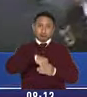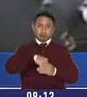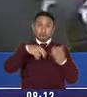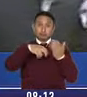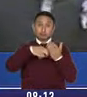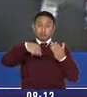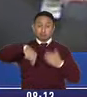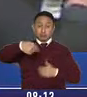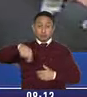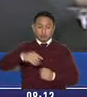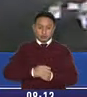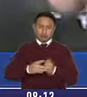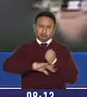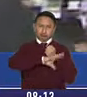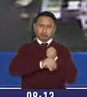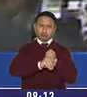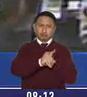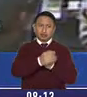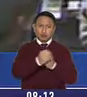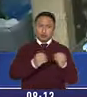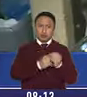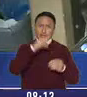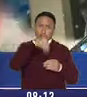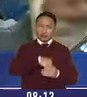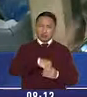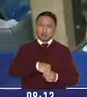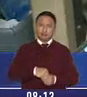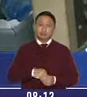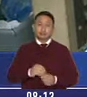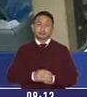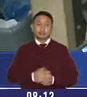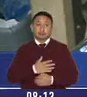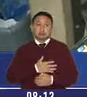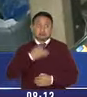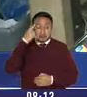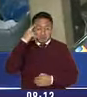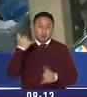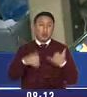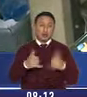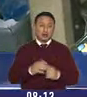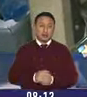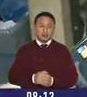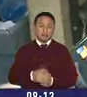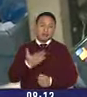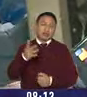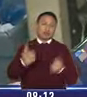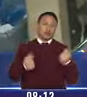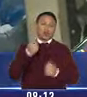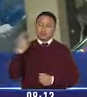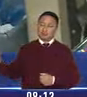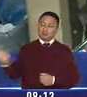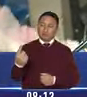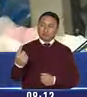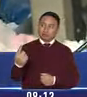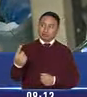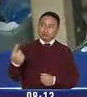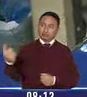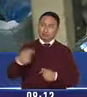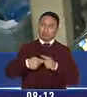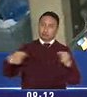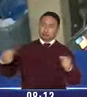de Quitumbe, asaltados en su propia oficina. Es que nosotros, como digo, pensábamos que era un juego porque era algún chofer, algo, pero ya vimos las